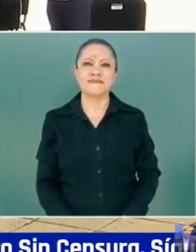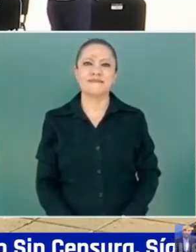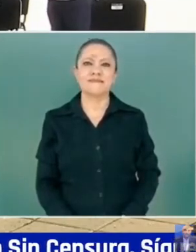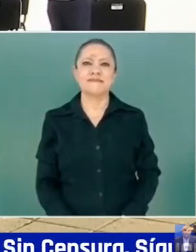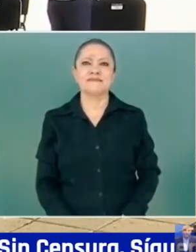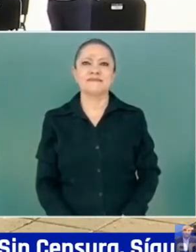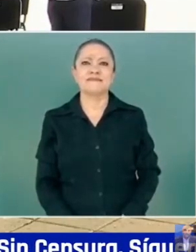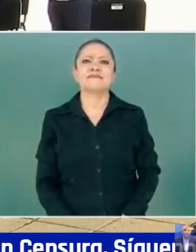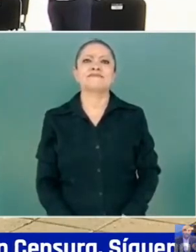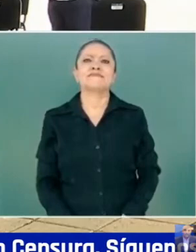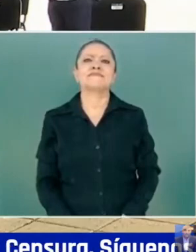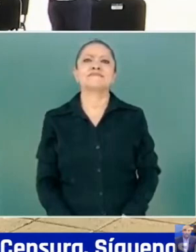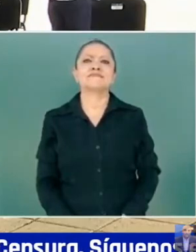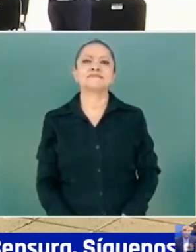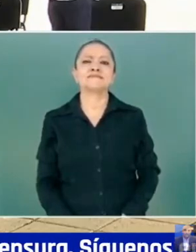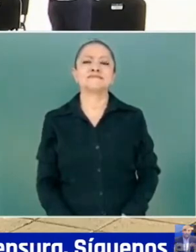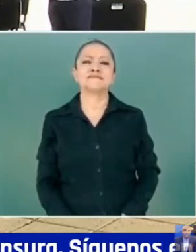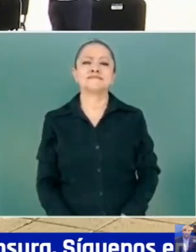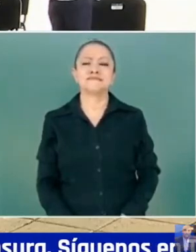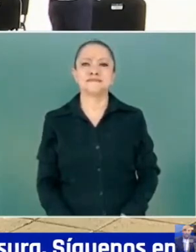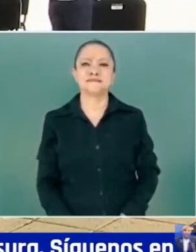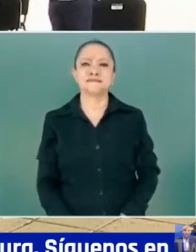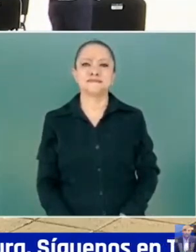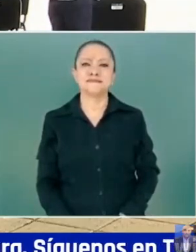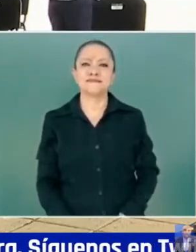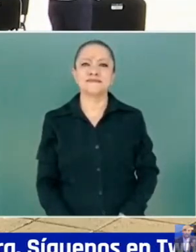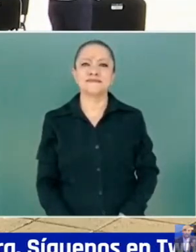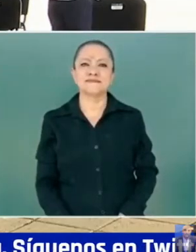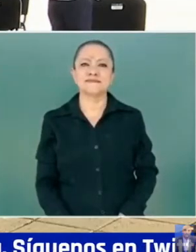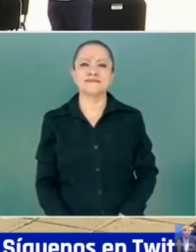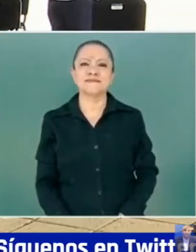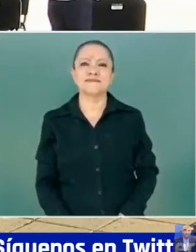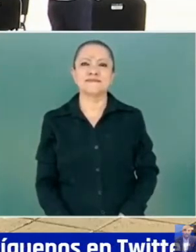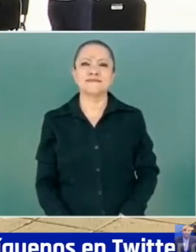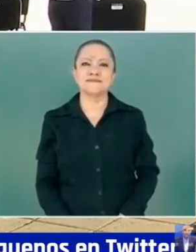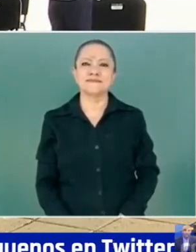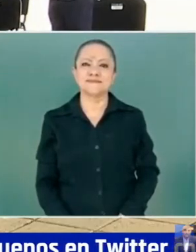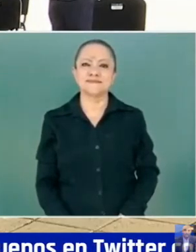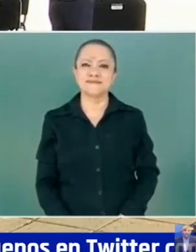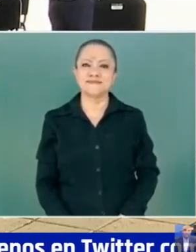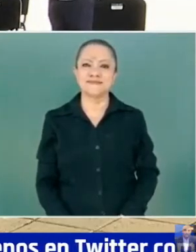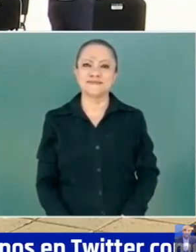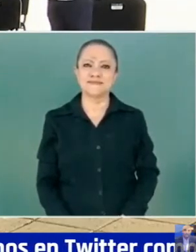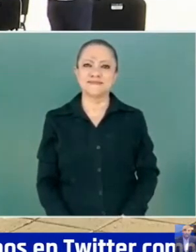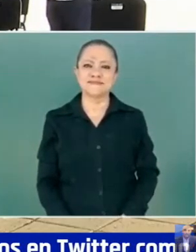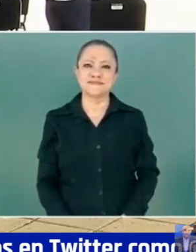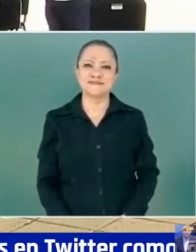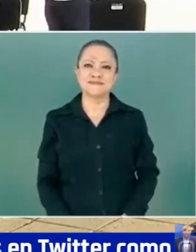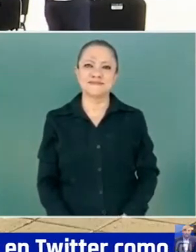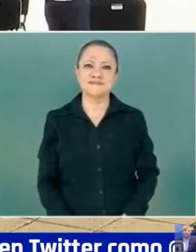no he escuchado a Amparo Casar dando una opinión